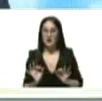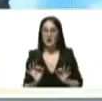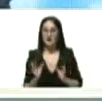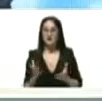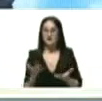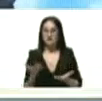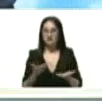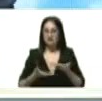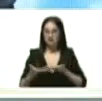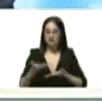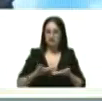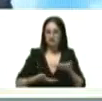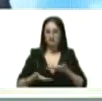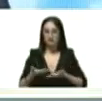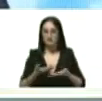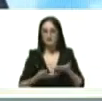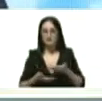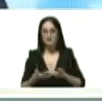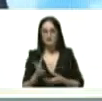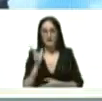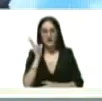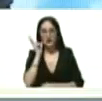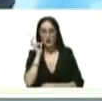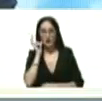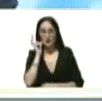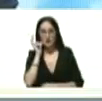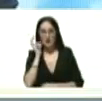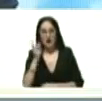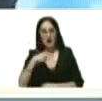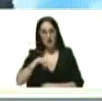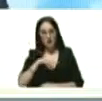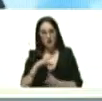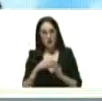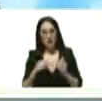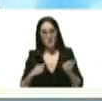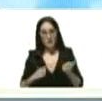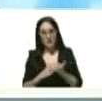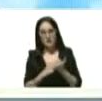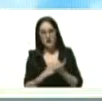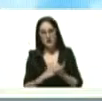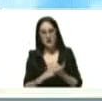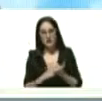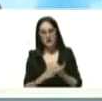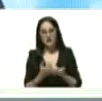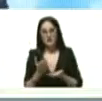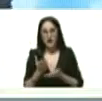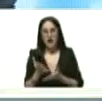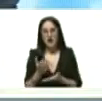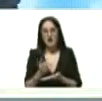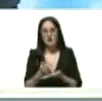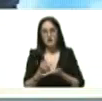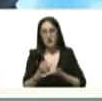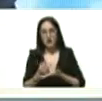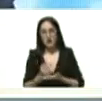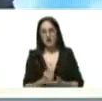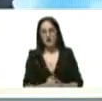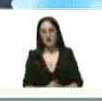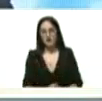consensuada, de escucharnos, oírnos, apoyarnos, entreayudarnos,